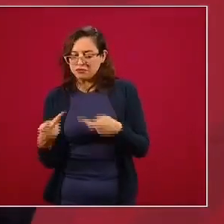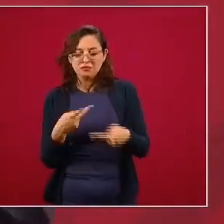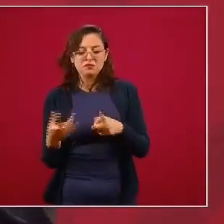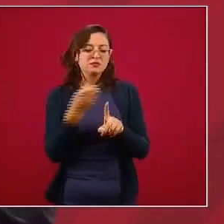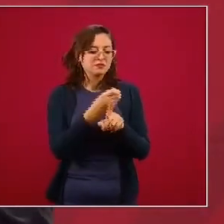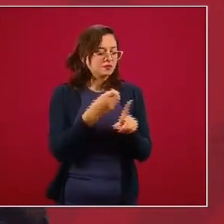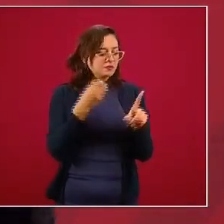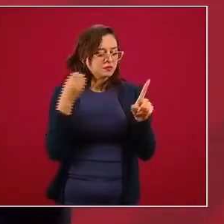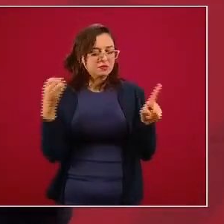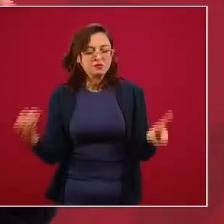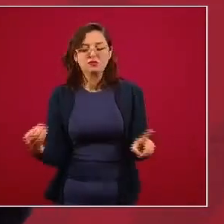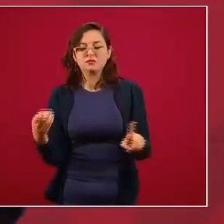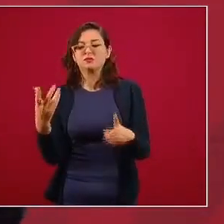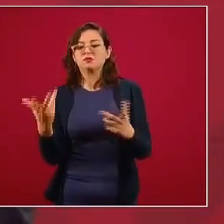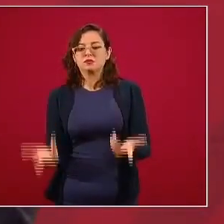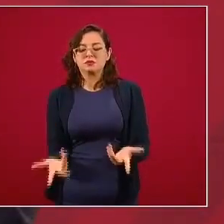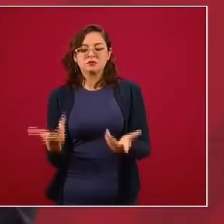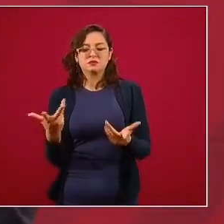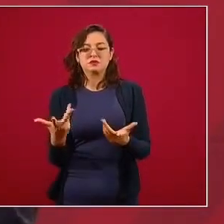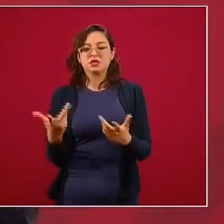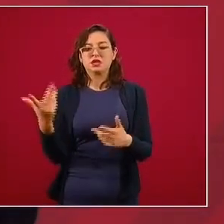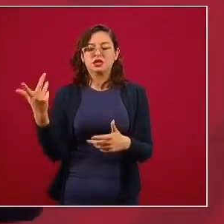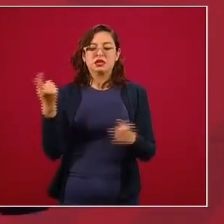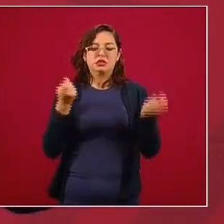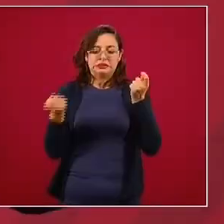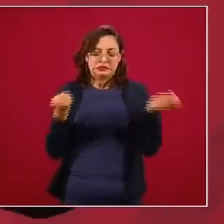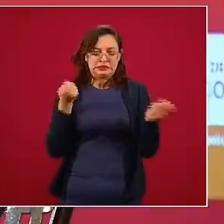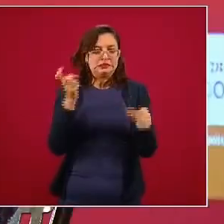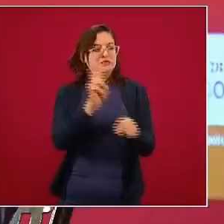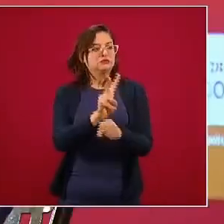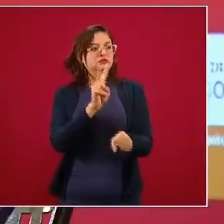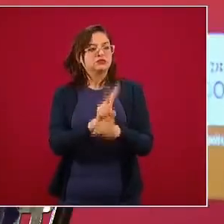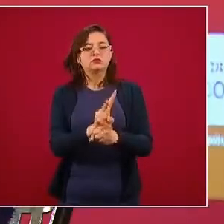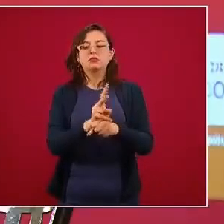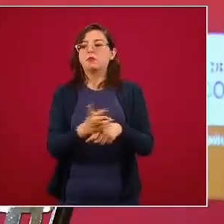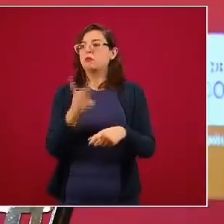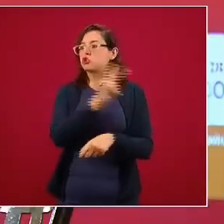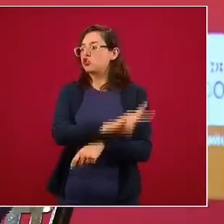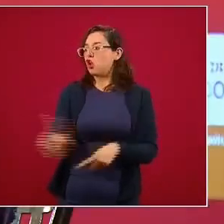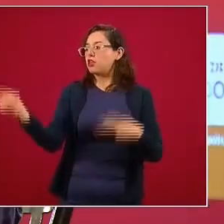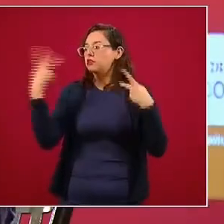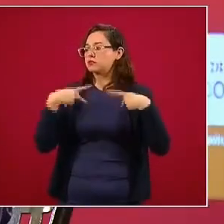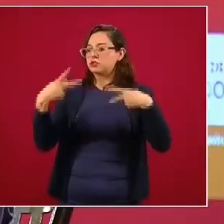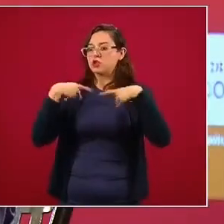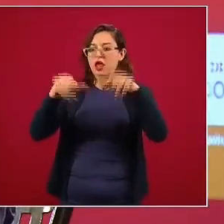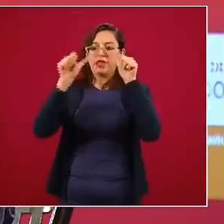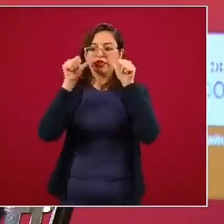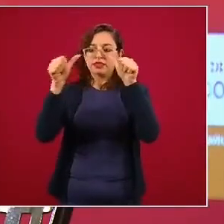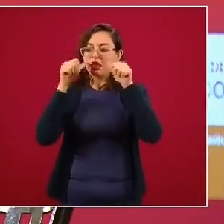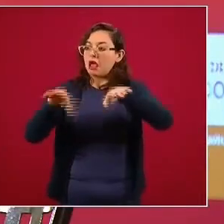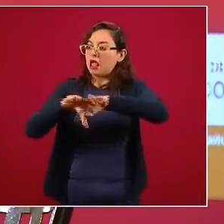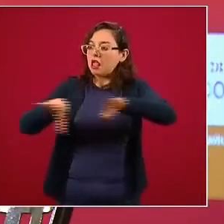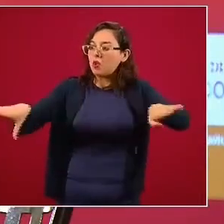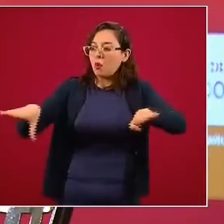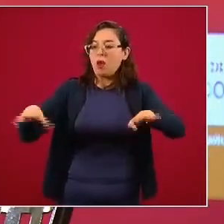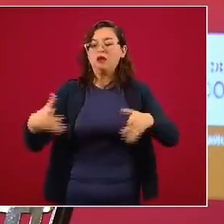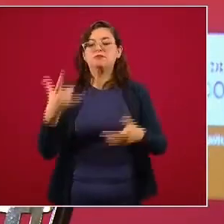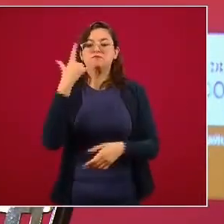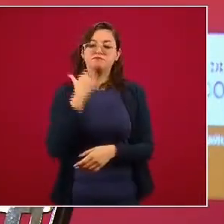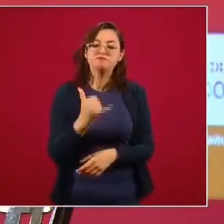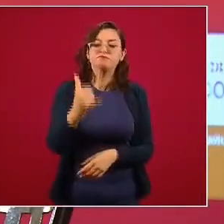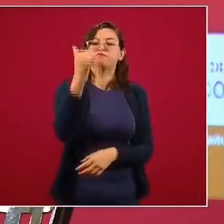esfuerzo en organización, esfuerzo en rectoría, esfuerzo en cobertura, esfuerzo en equidad, entre